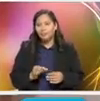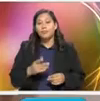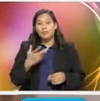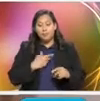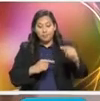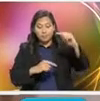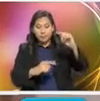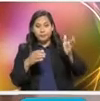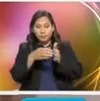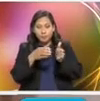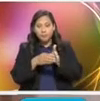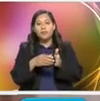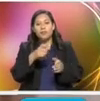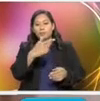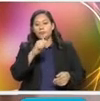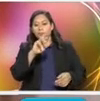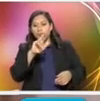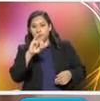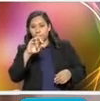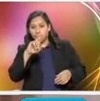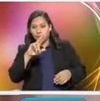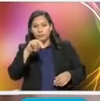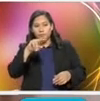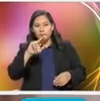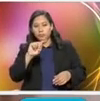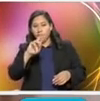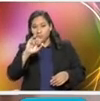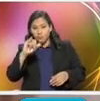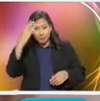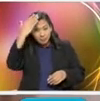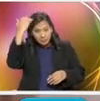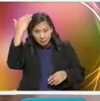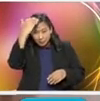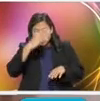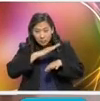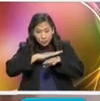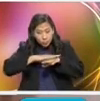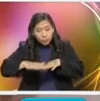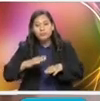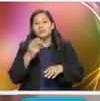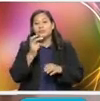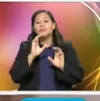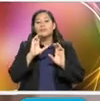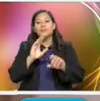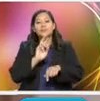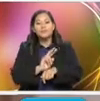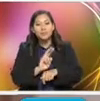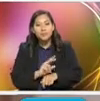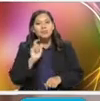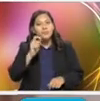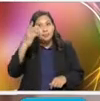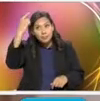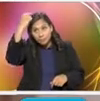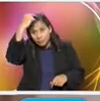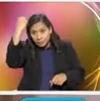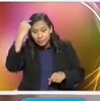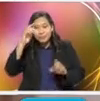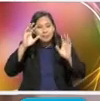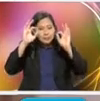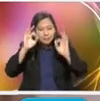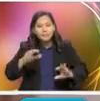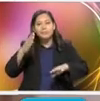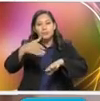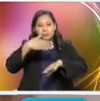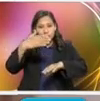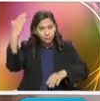es maravilloso, Garnier Nutris Ultra Cobertura, que va a cuidar este detalle de que las canas estén perfectamente